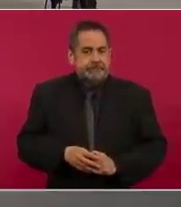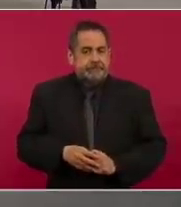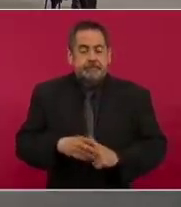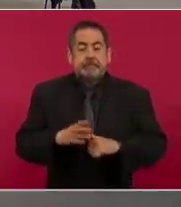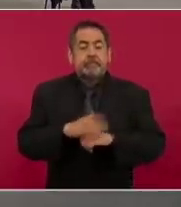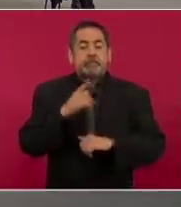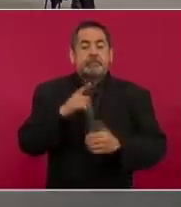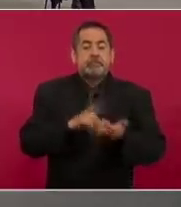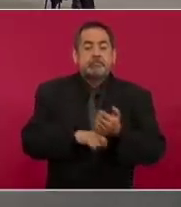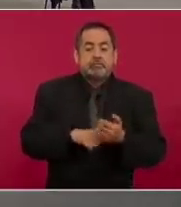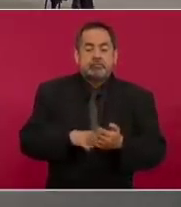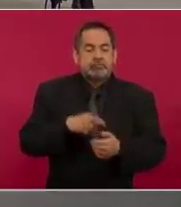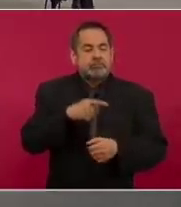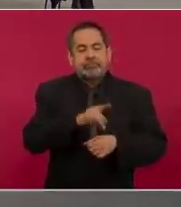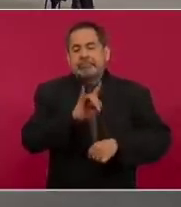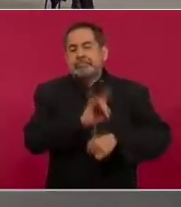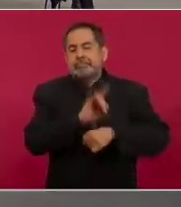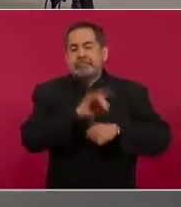porque hicieron todo este montaje.